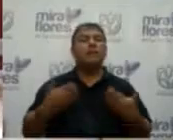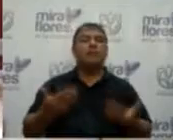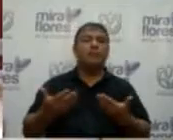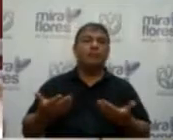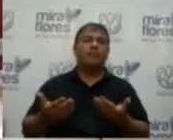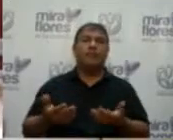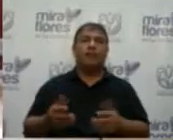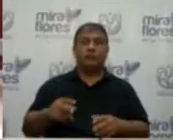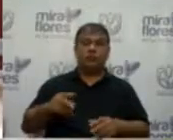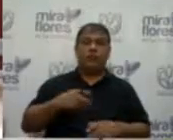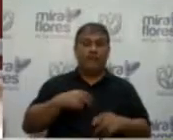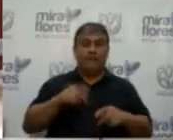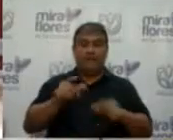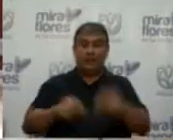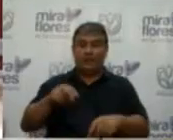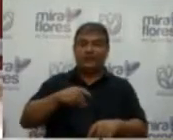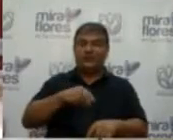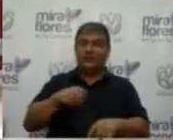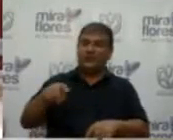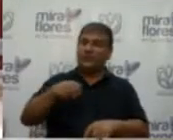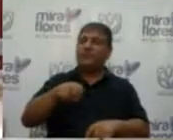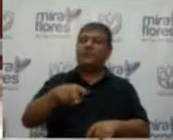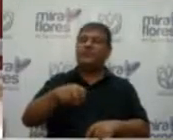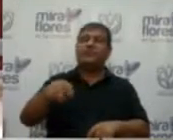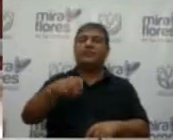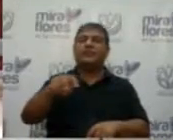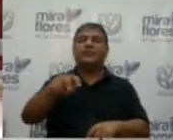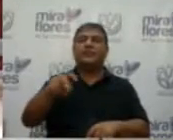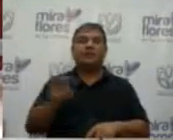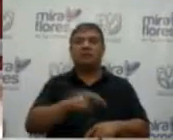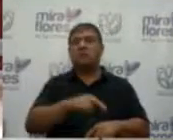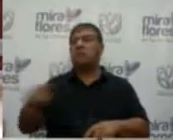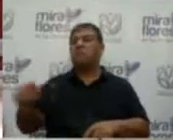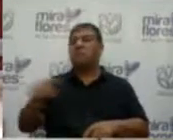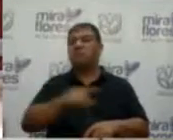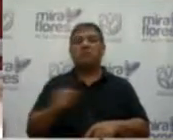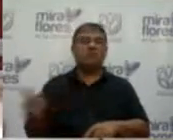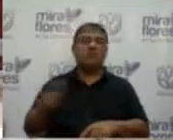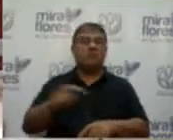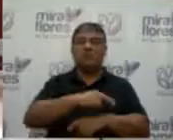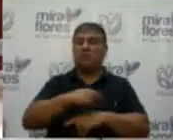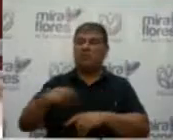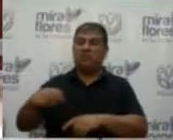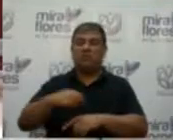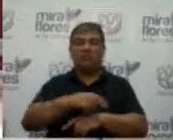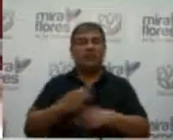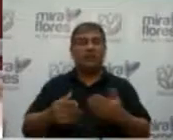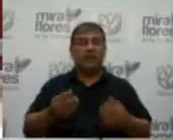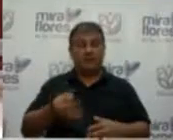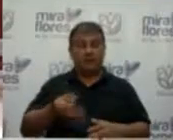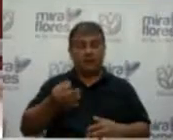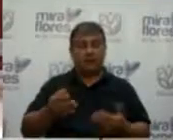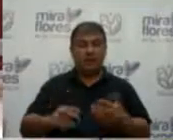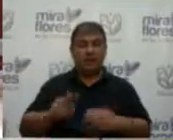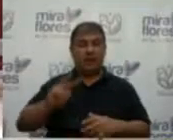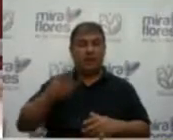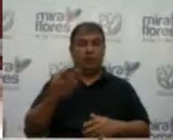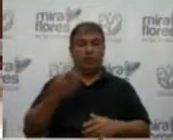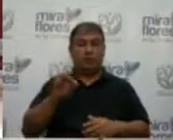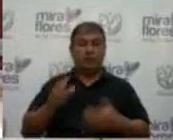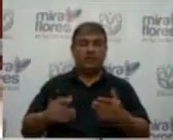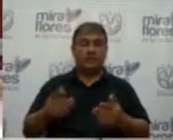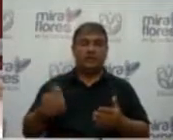hacer que los peatones puedan circular en una ciudad integrada. De hecho, se vienen en el 2019